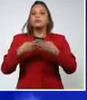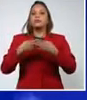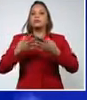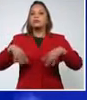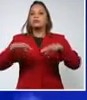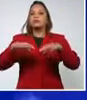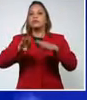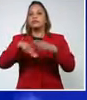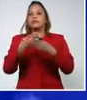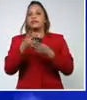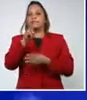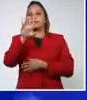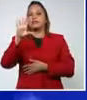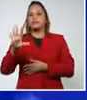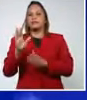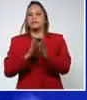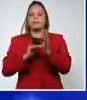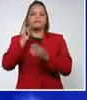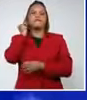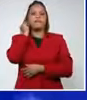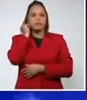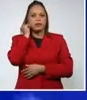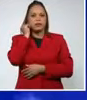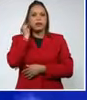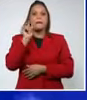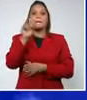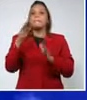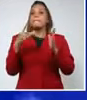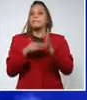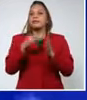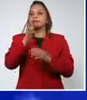25 de febrero, que fueron